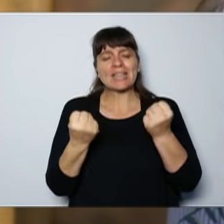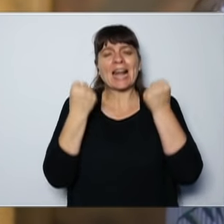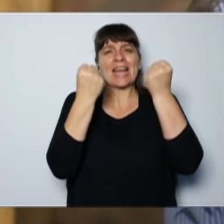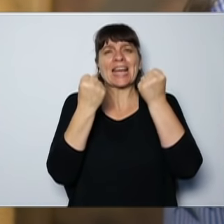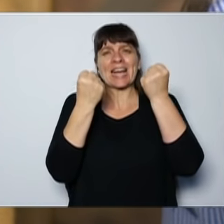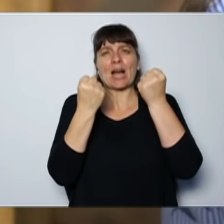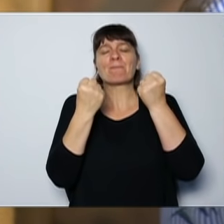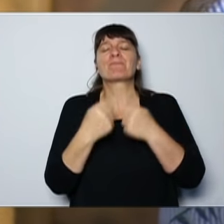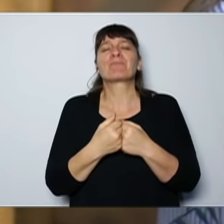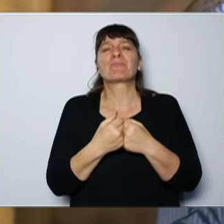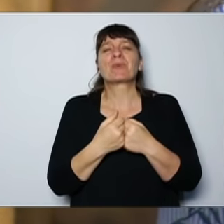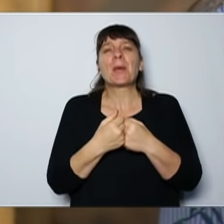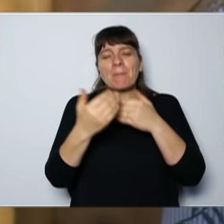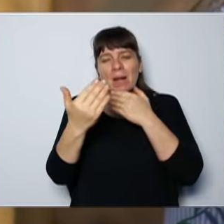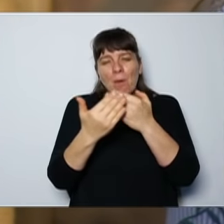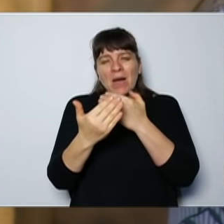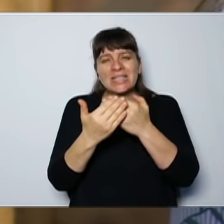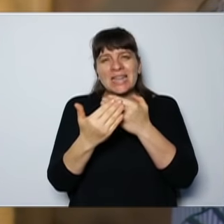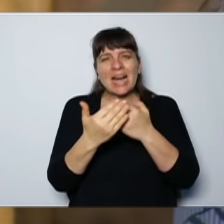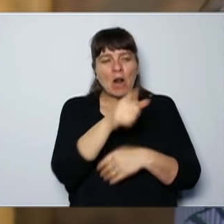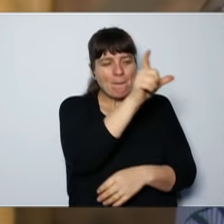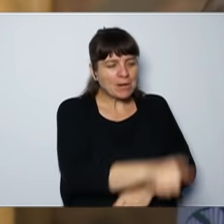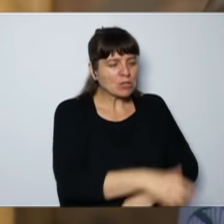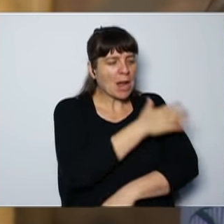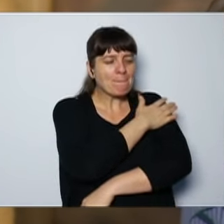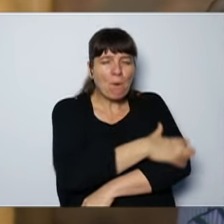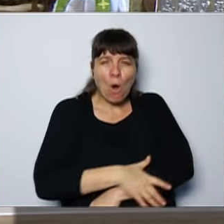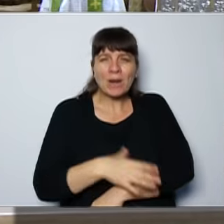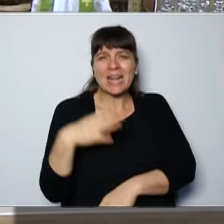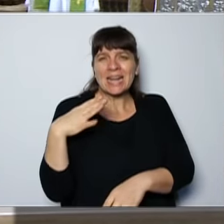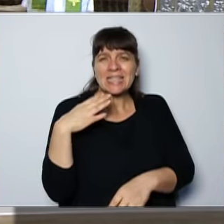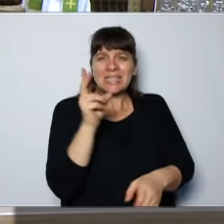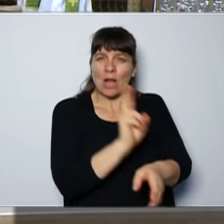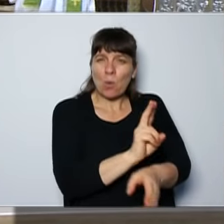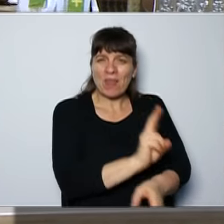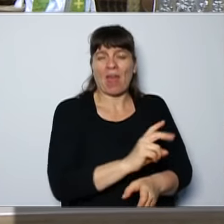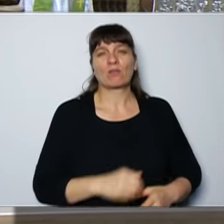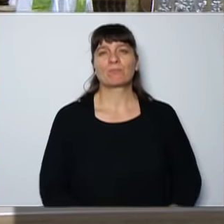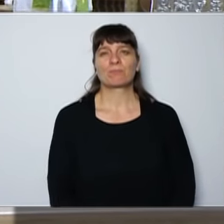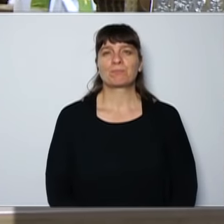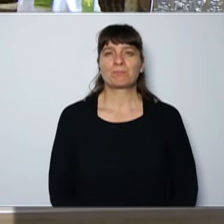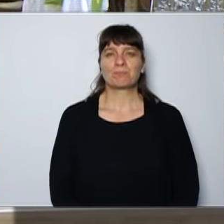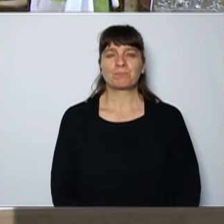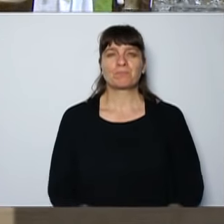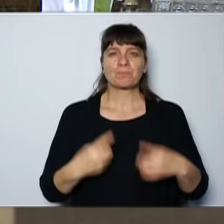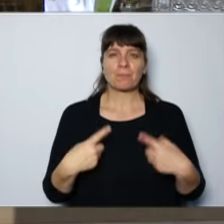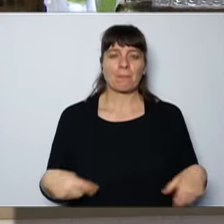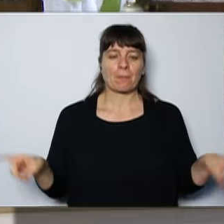divino, para que podamos acercarnos al hermano pobre y desprotegido.